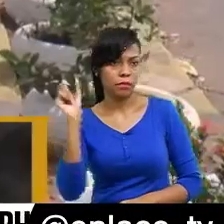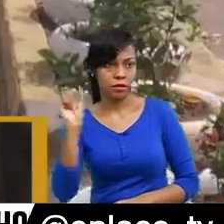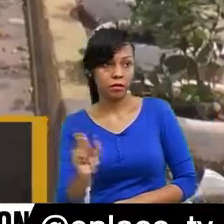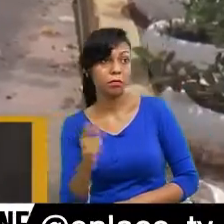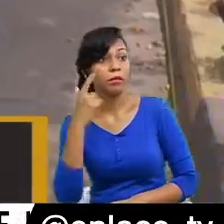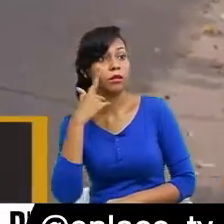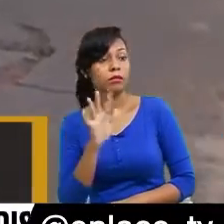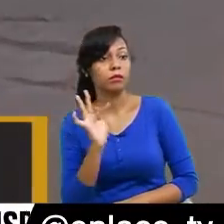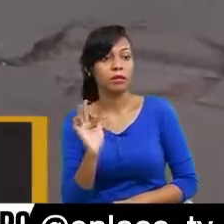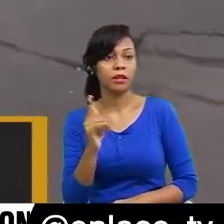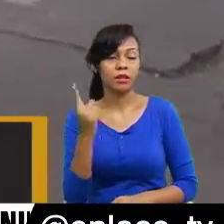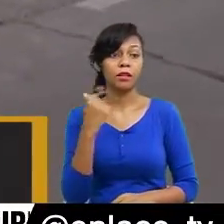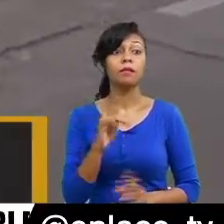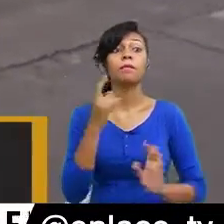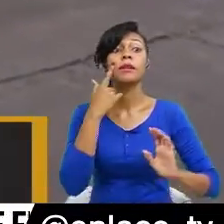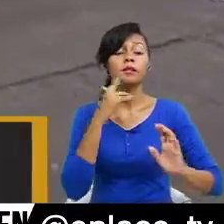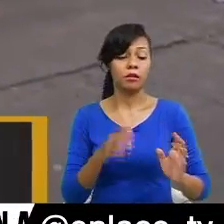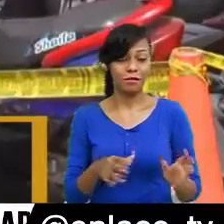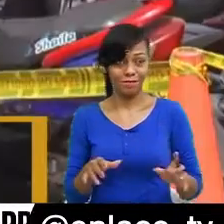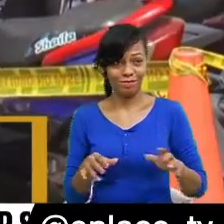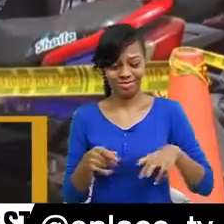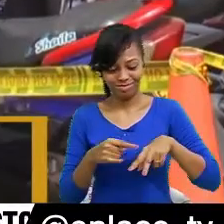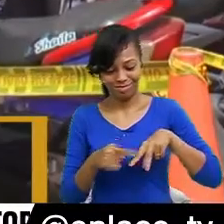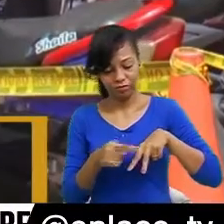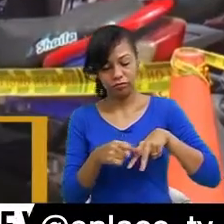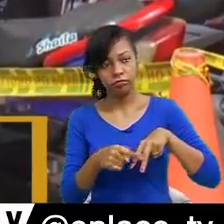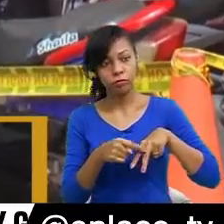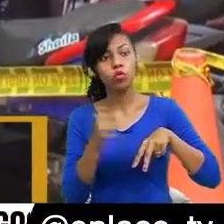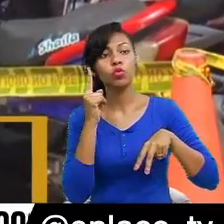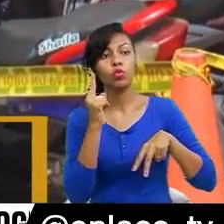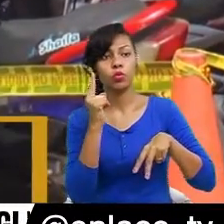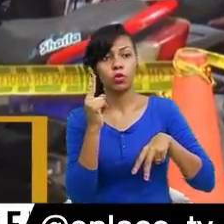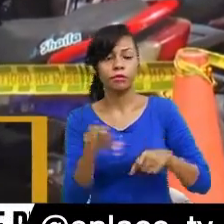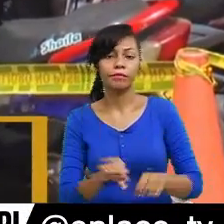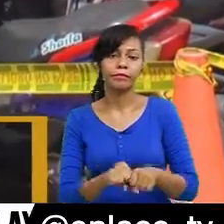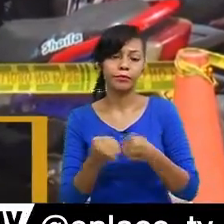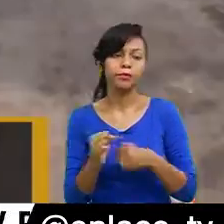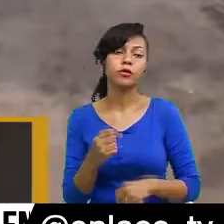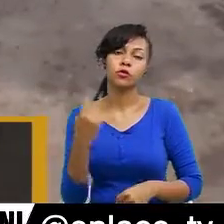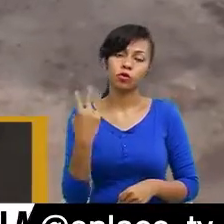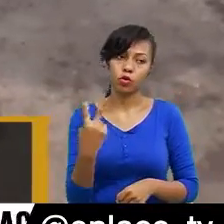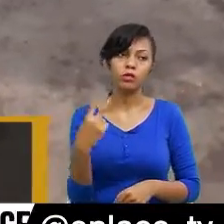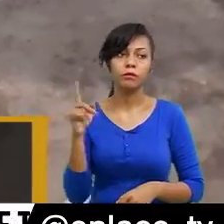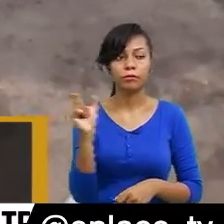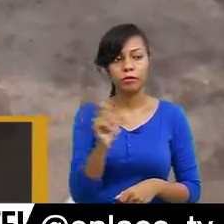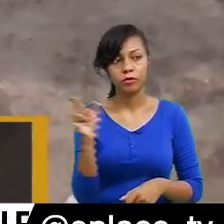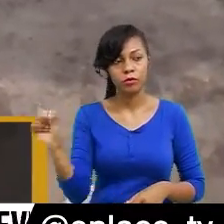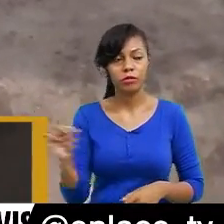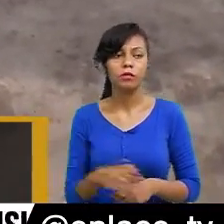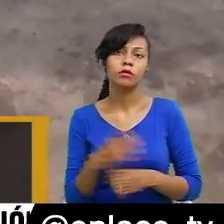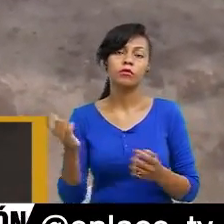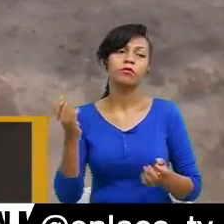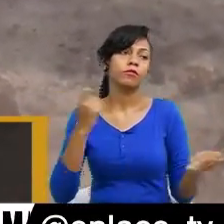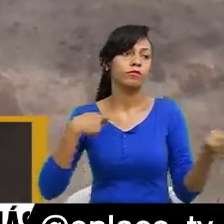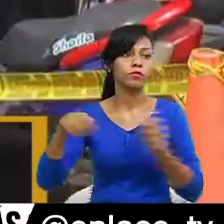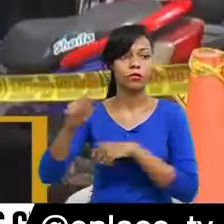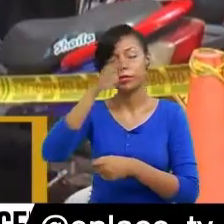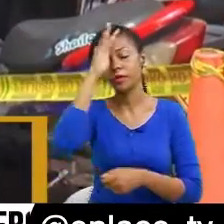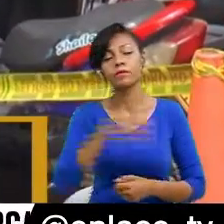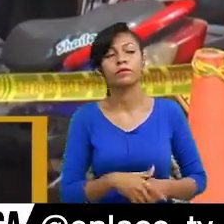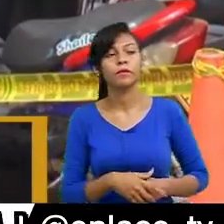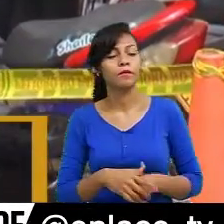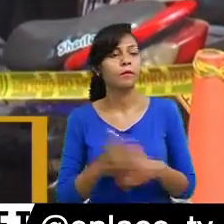testigos, presenta fracturas en una de sus piernas. Según la información que tenemos, hay 2 personas lesionadas que se encuentran en la clínica Magdalena. Hasta el momento se